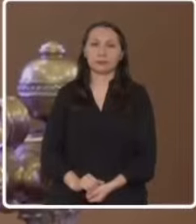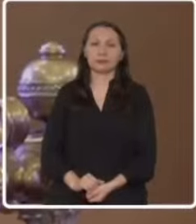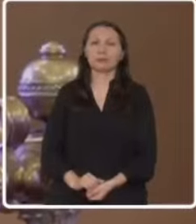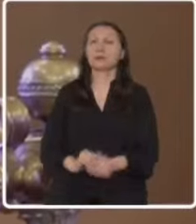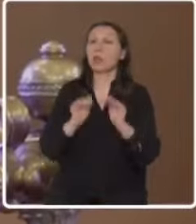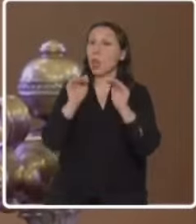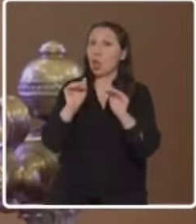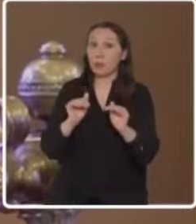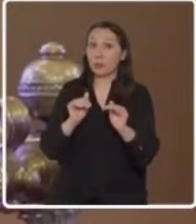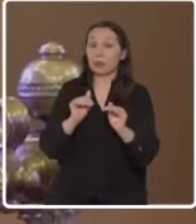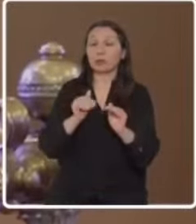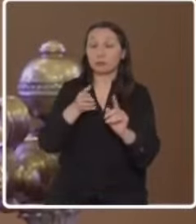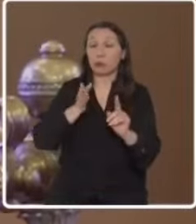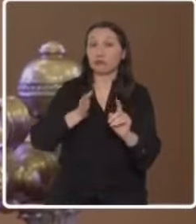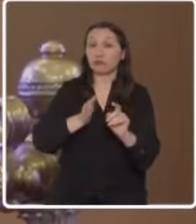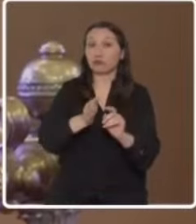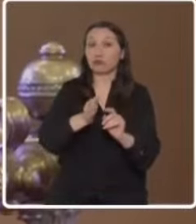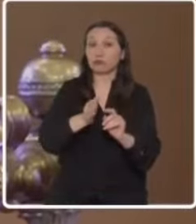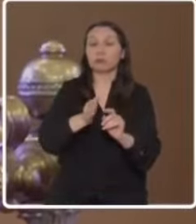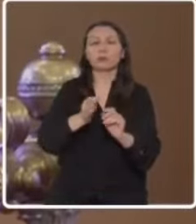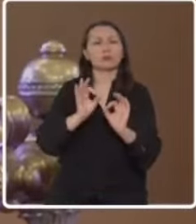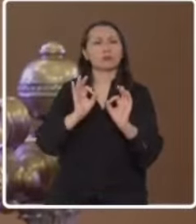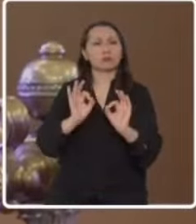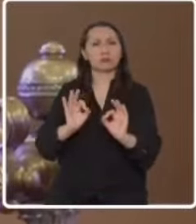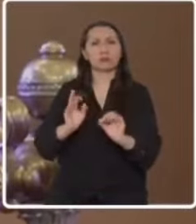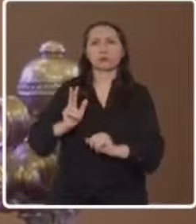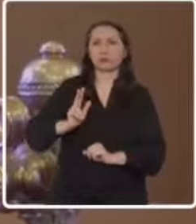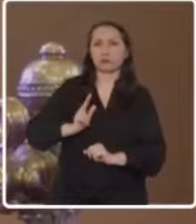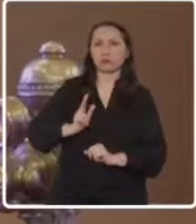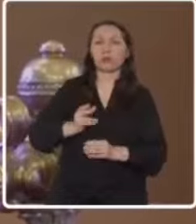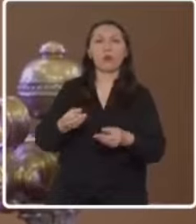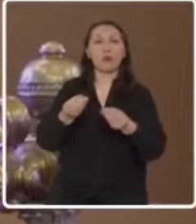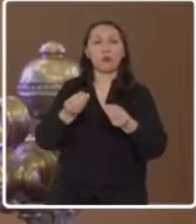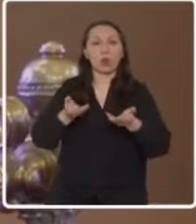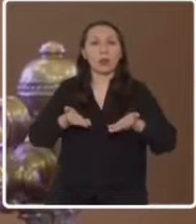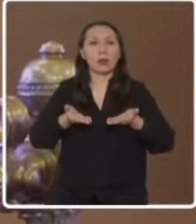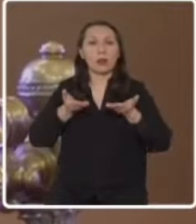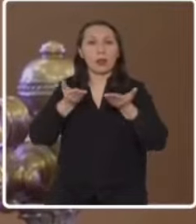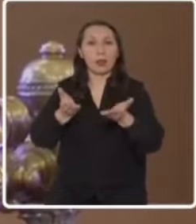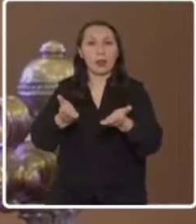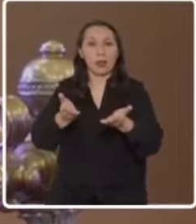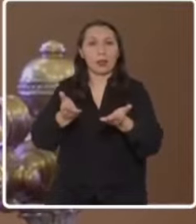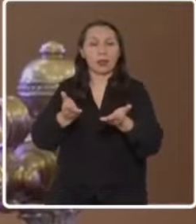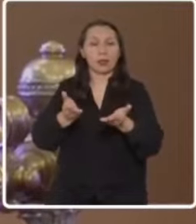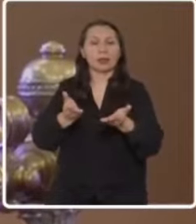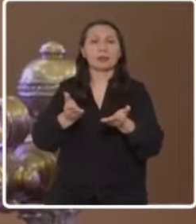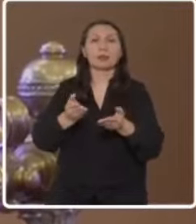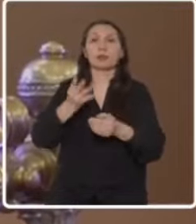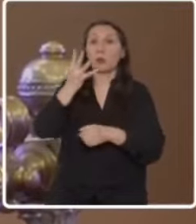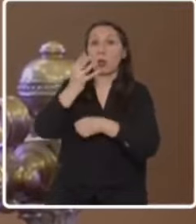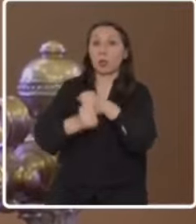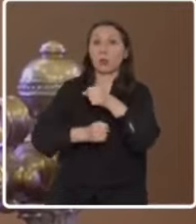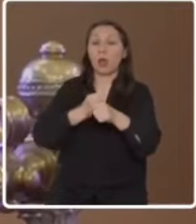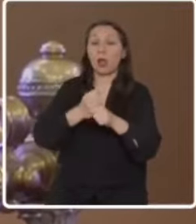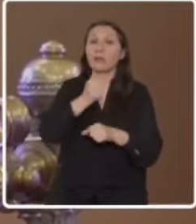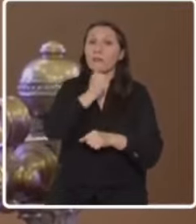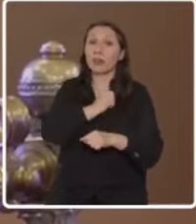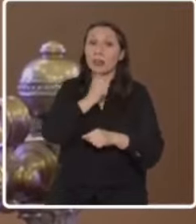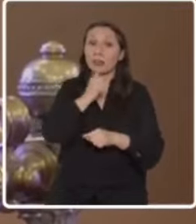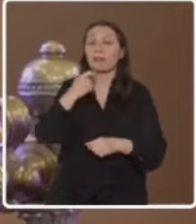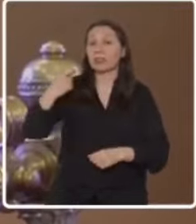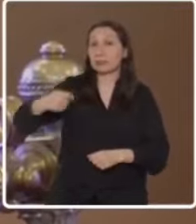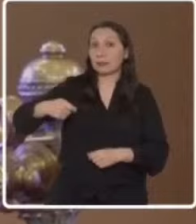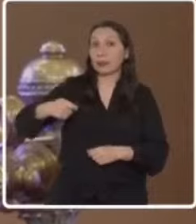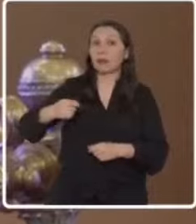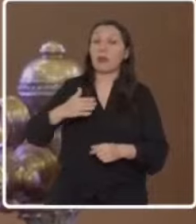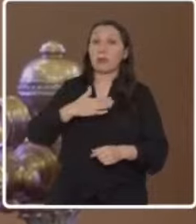En esa misma línea, mantuvo su conducta y buena disposición en los 4 años restantes que fue